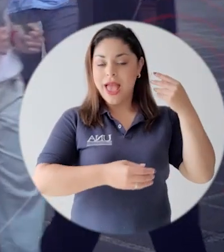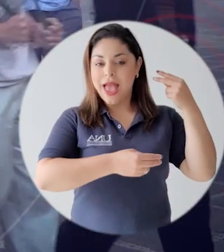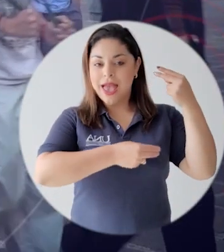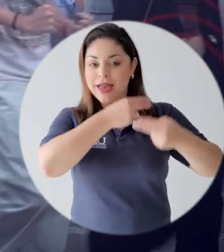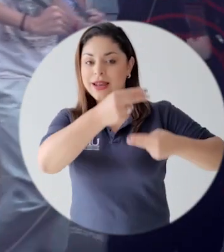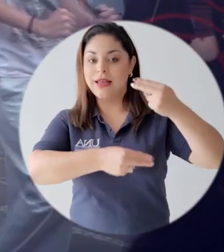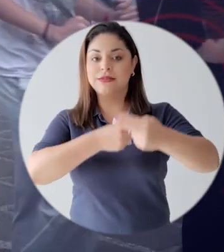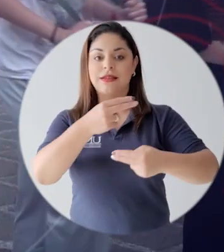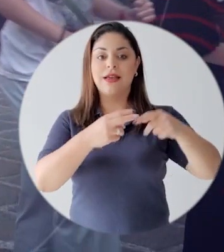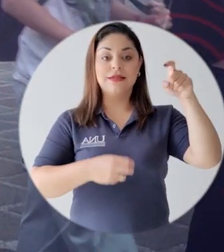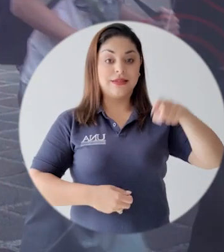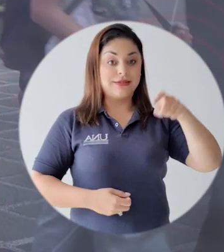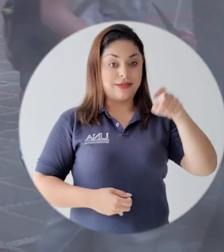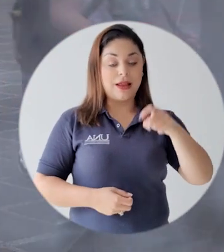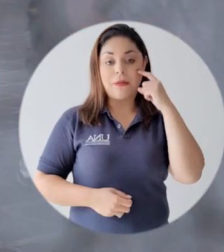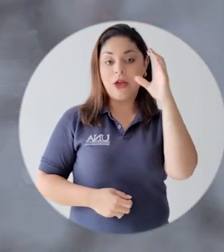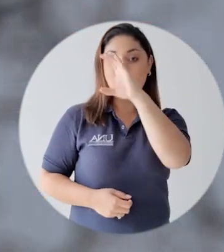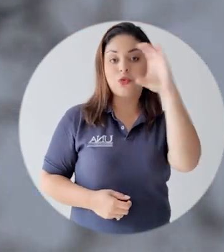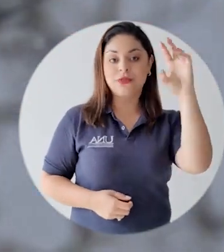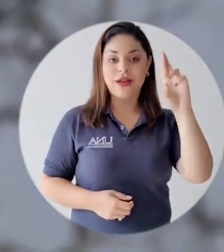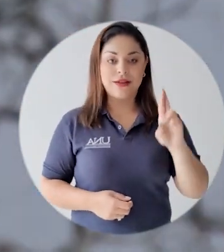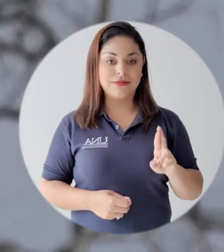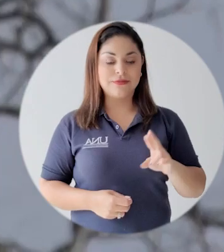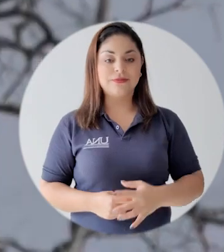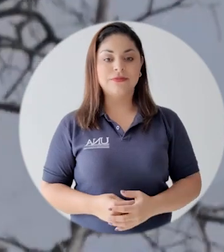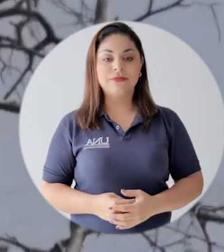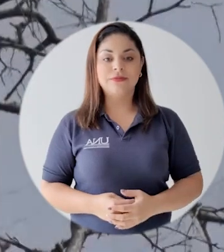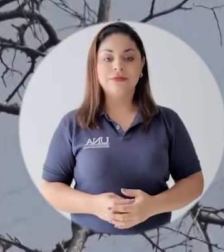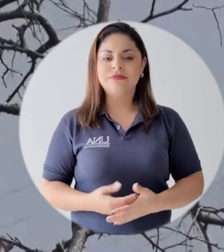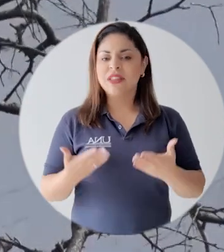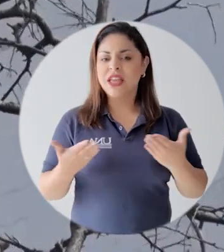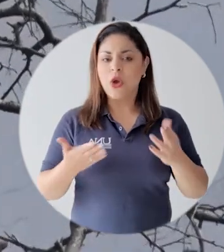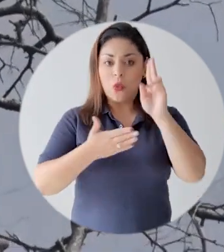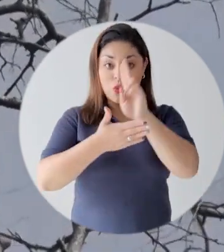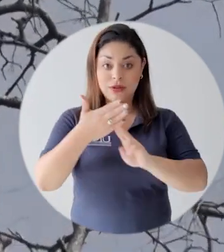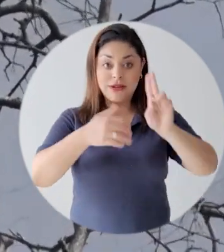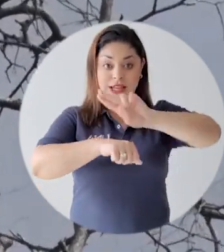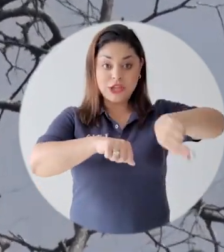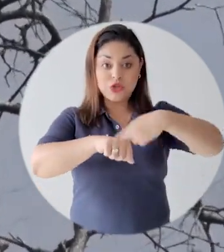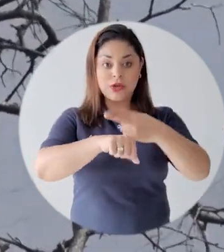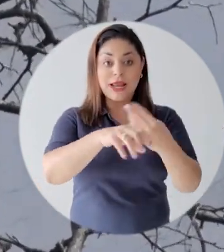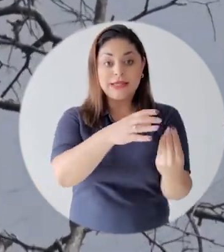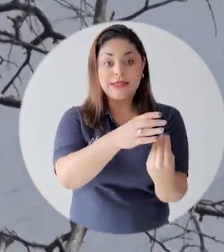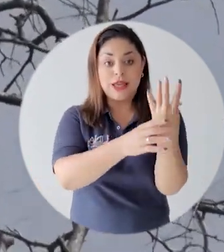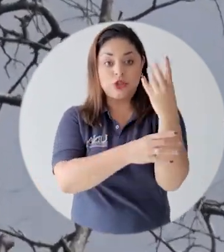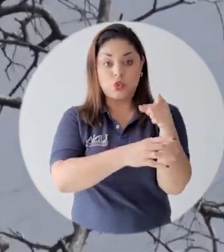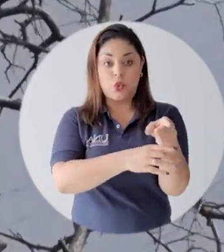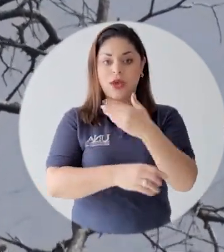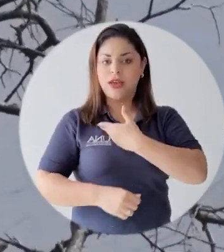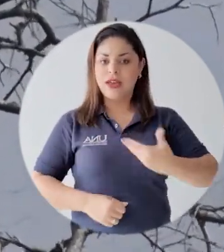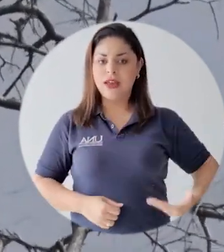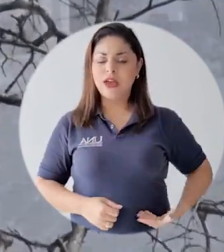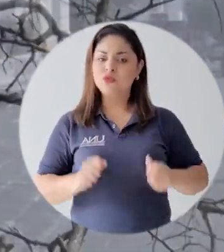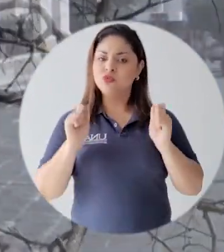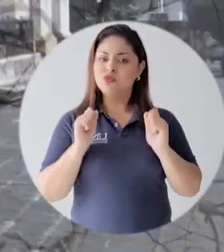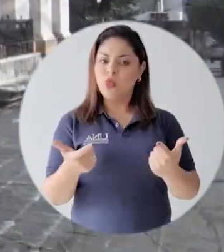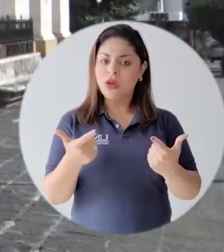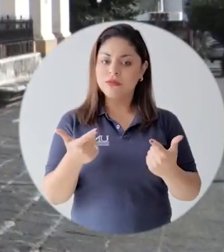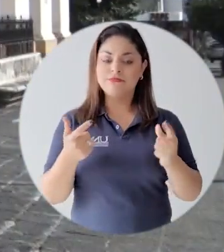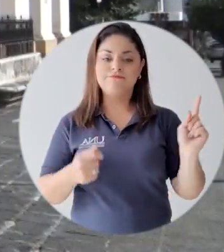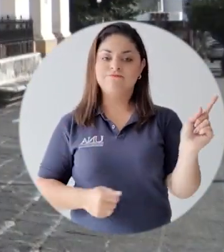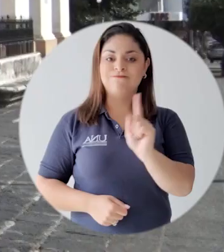Una herencia necesaria para Costa Rica. Que la Universidad Nacional naciera en Heredia no fue una